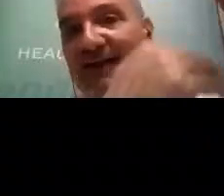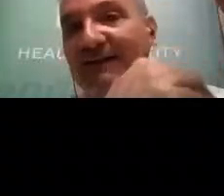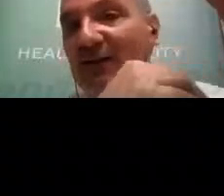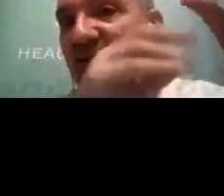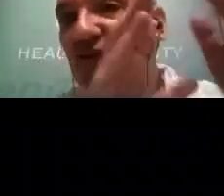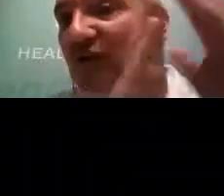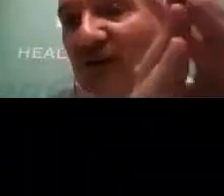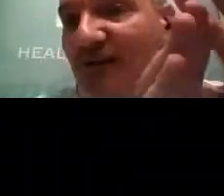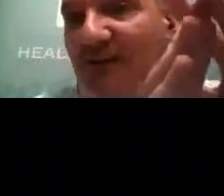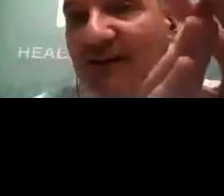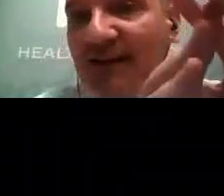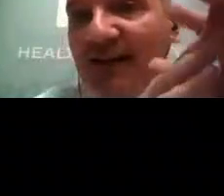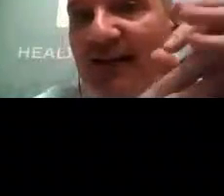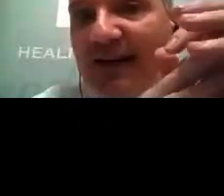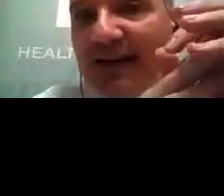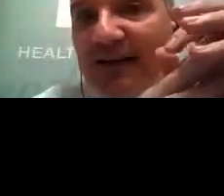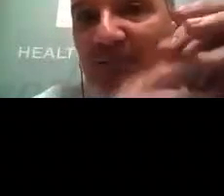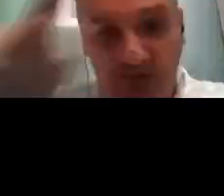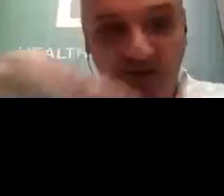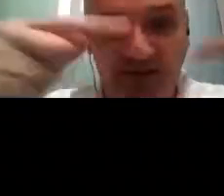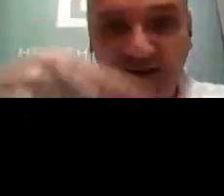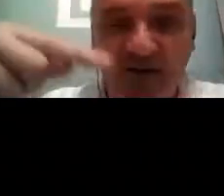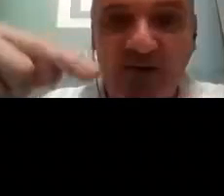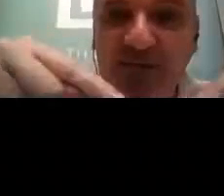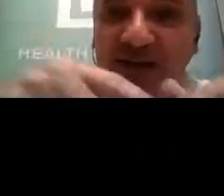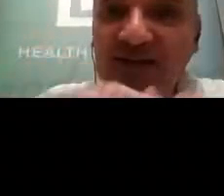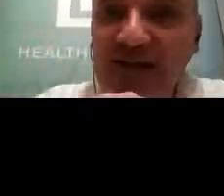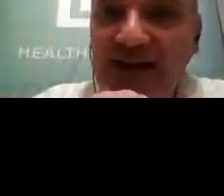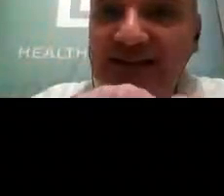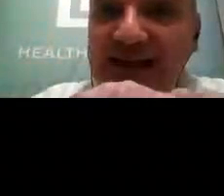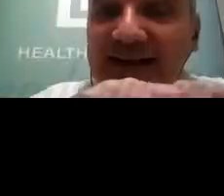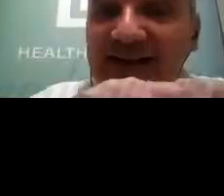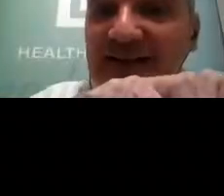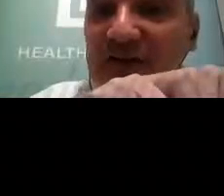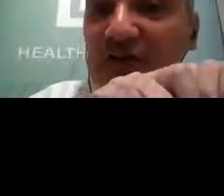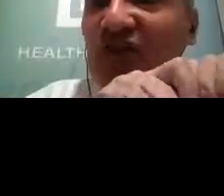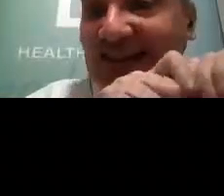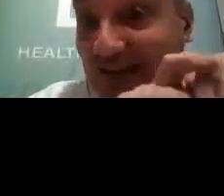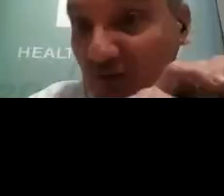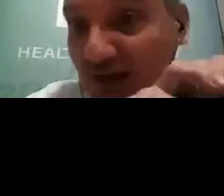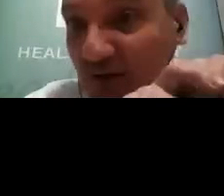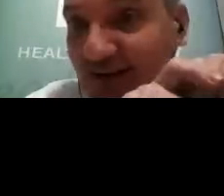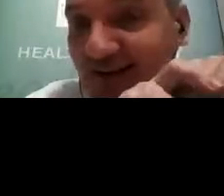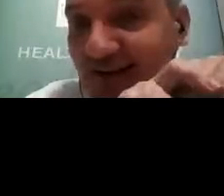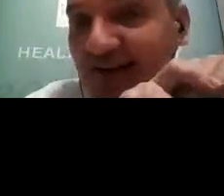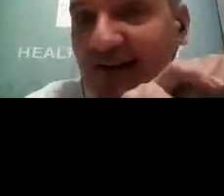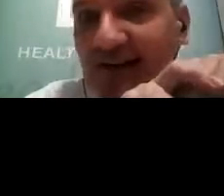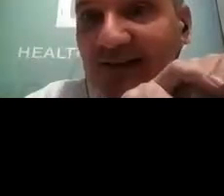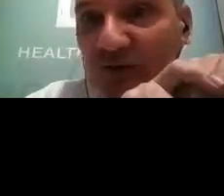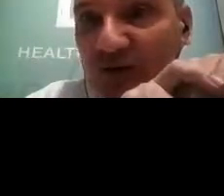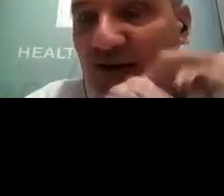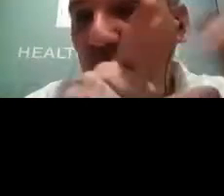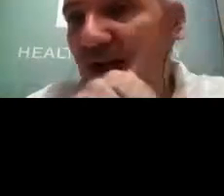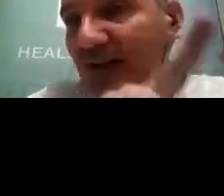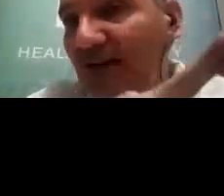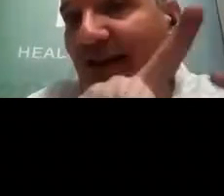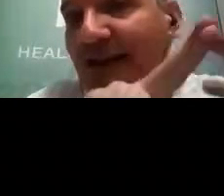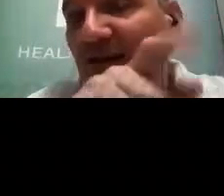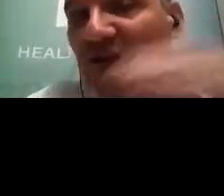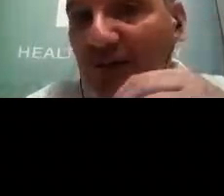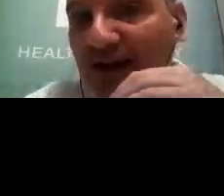tapón. La arteriosclerosis fundamentalmente se desarrolla más ante la ingesta de ácidos grasos saturados, de grasa saturada como